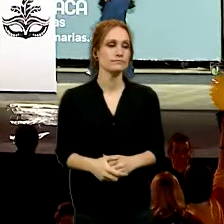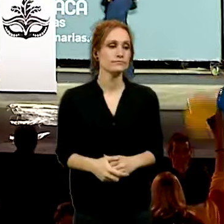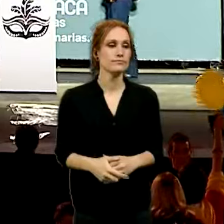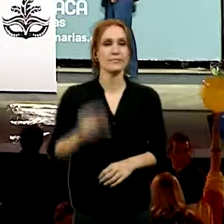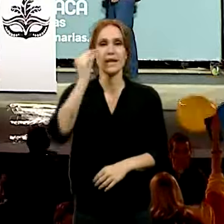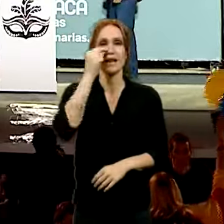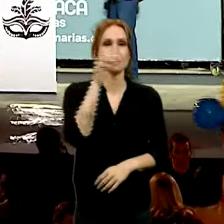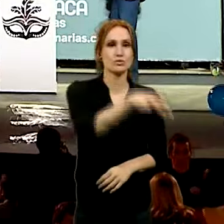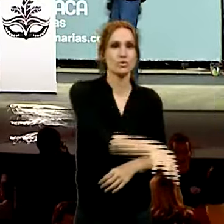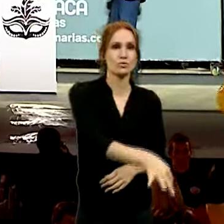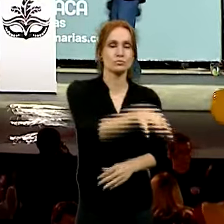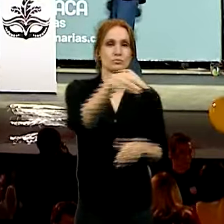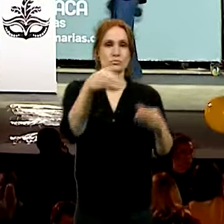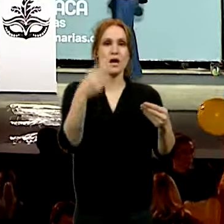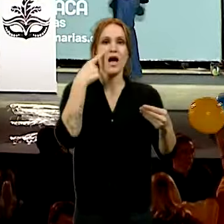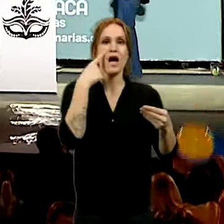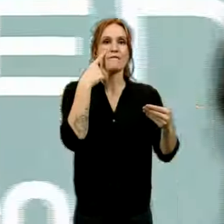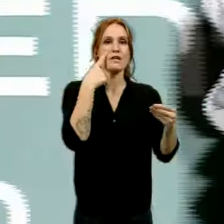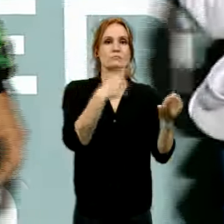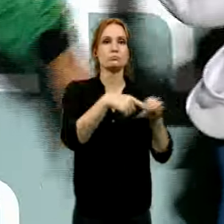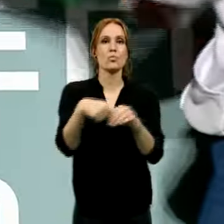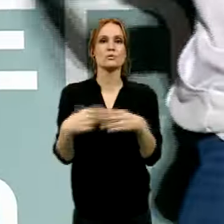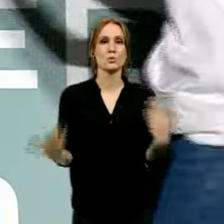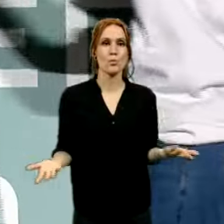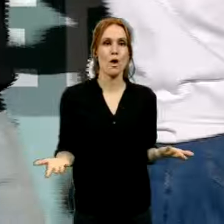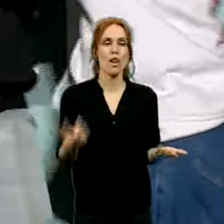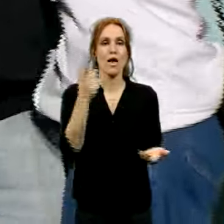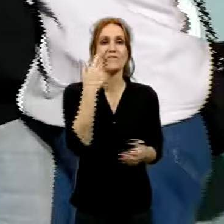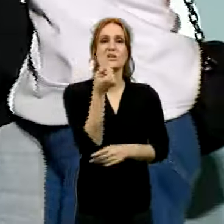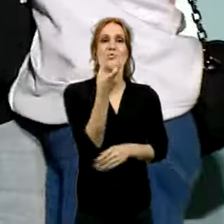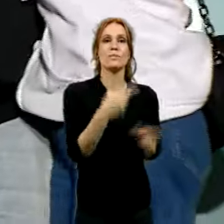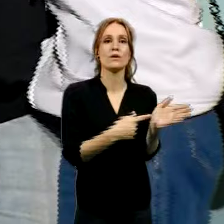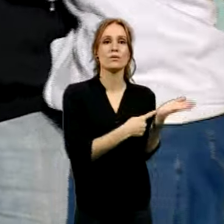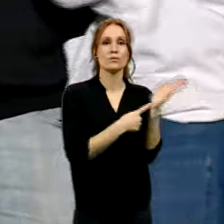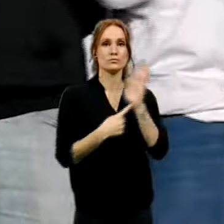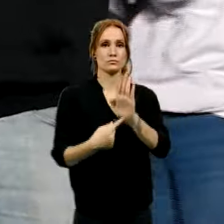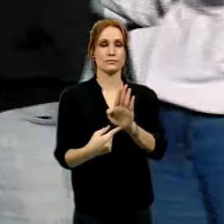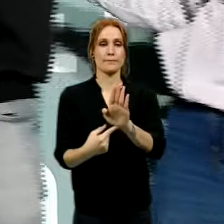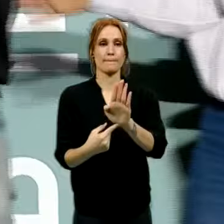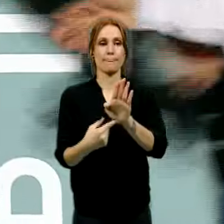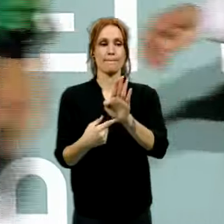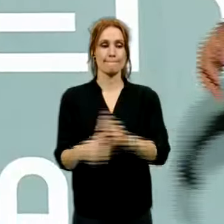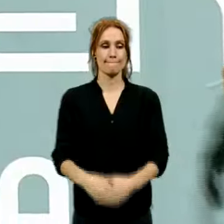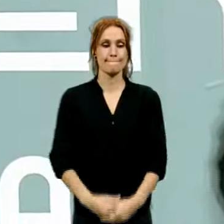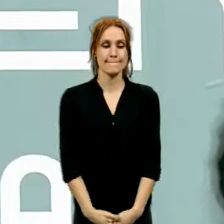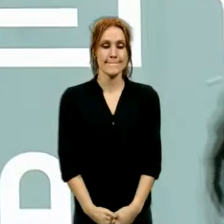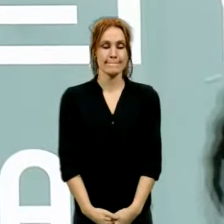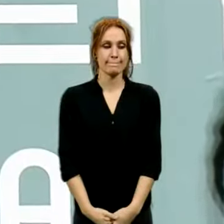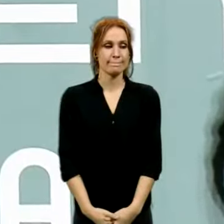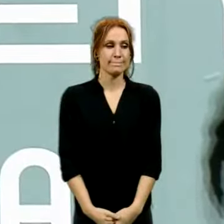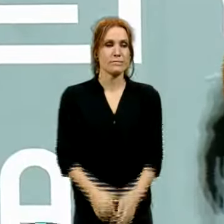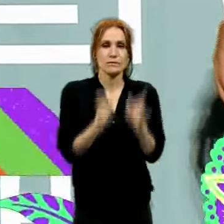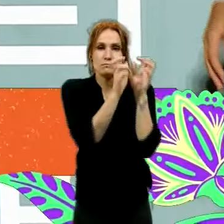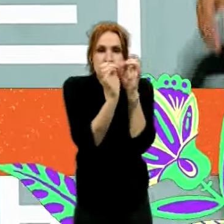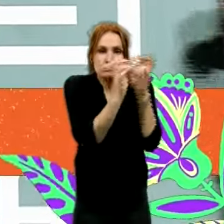Legañosos coge su sobre. A ver en qué puesto sale... Y muéstranos, por favor, el número. Están ahí diciendo, no sé,